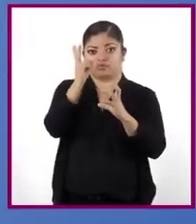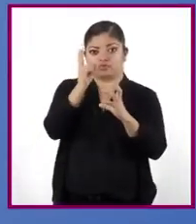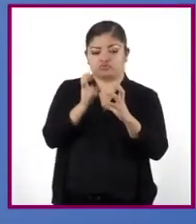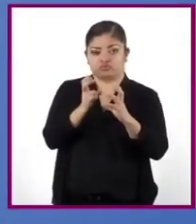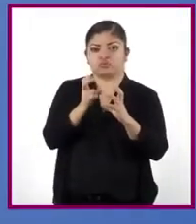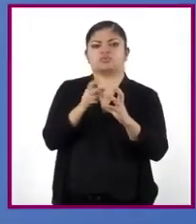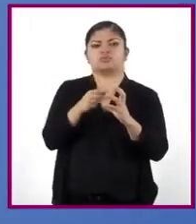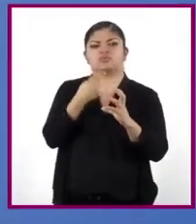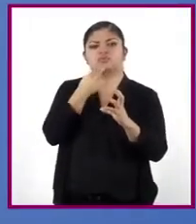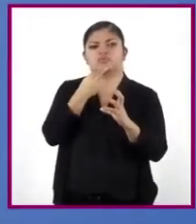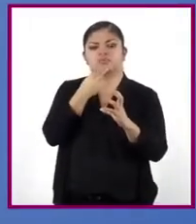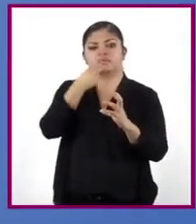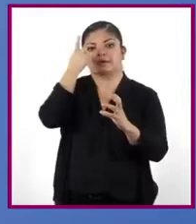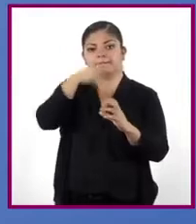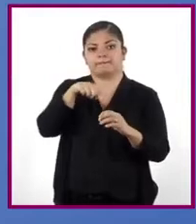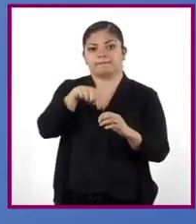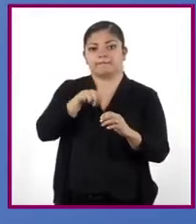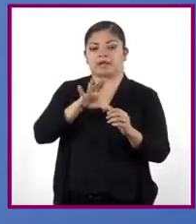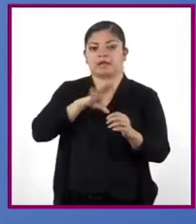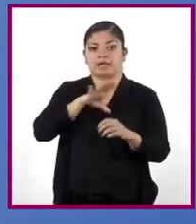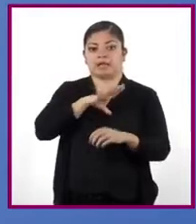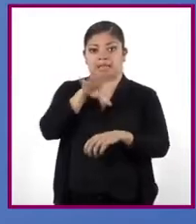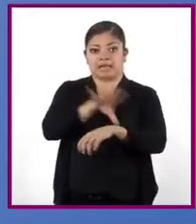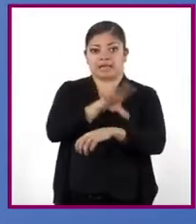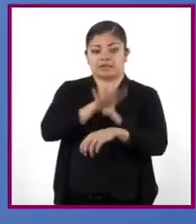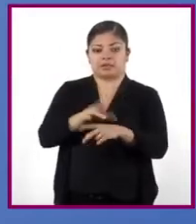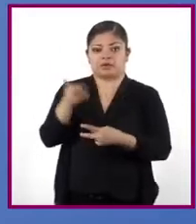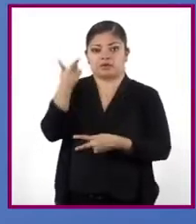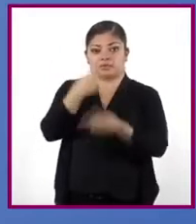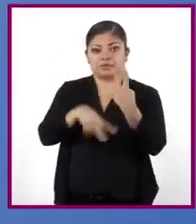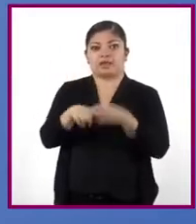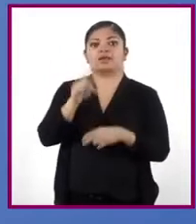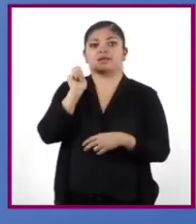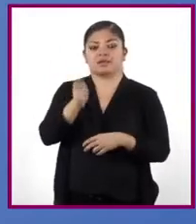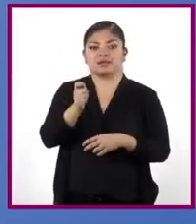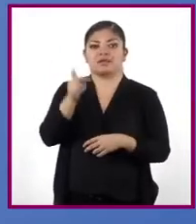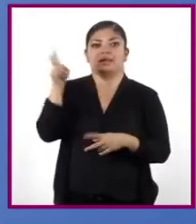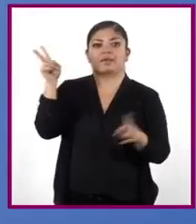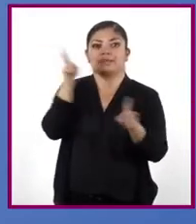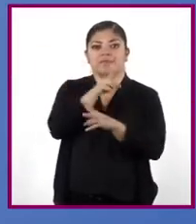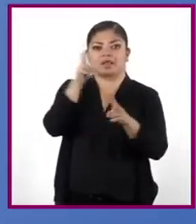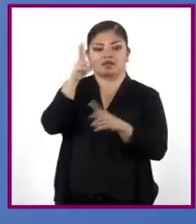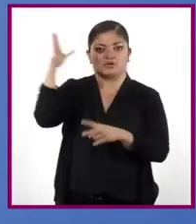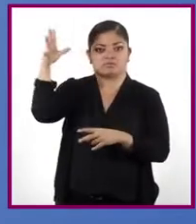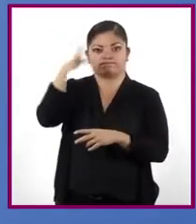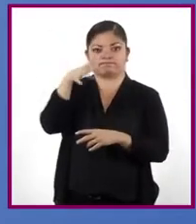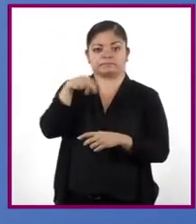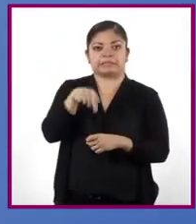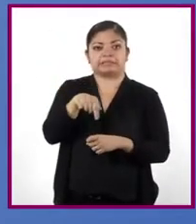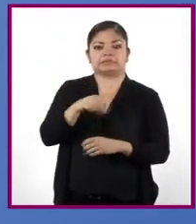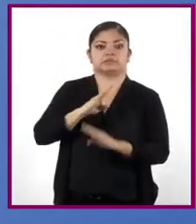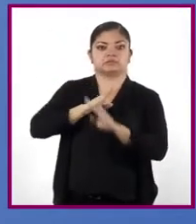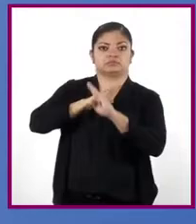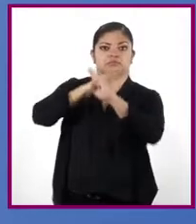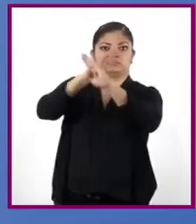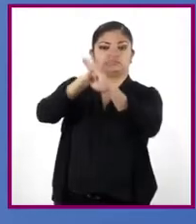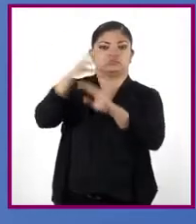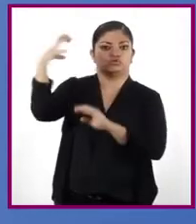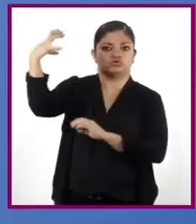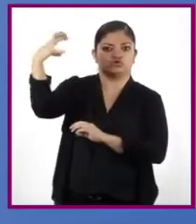las partículas con carga eléctrica que provienen del viento solar, lo que nos protege a los seres vivos de la